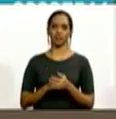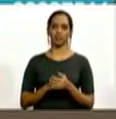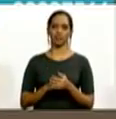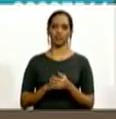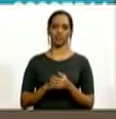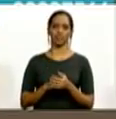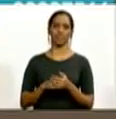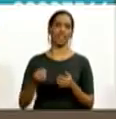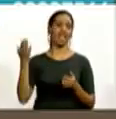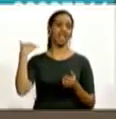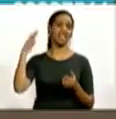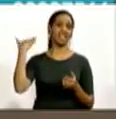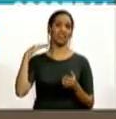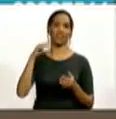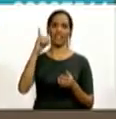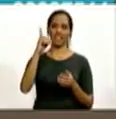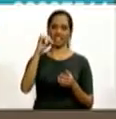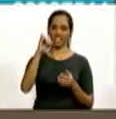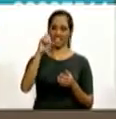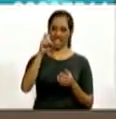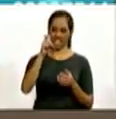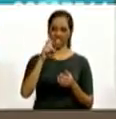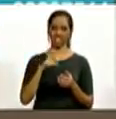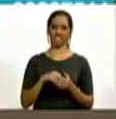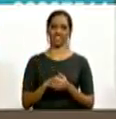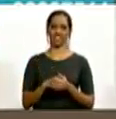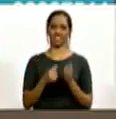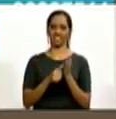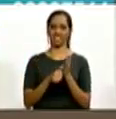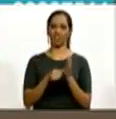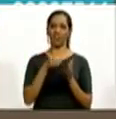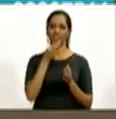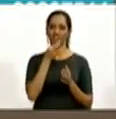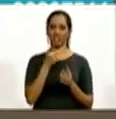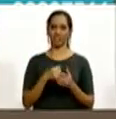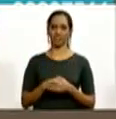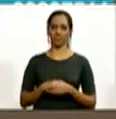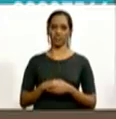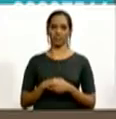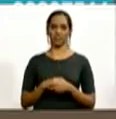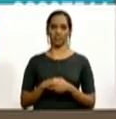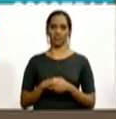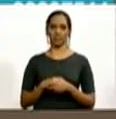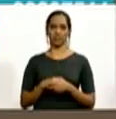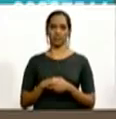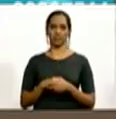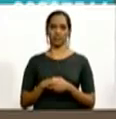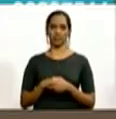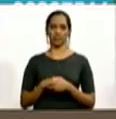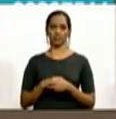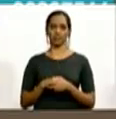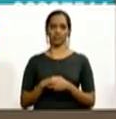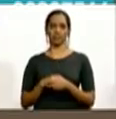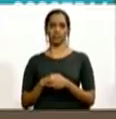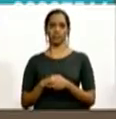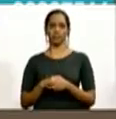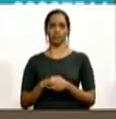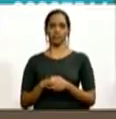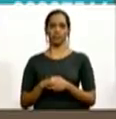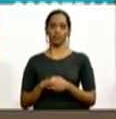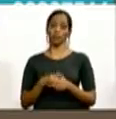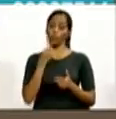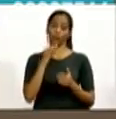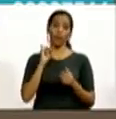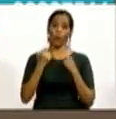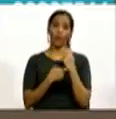era el 10, imagínate, cuando era la 10. Casi que la cédula verde, ¿te acuerdas? Ey. La pega. Arroba Careleneado. Bueno,